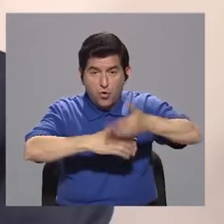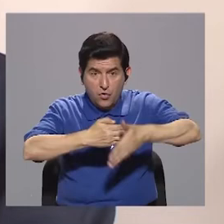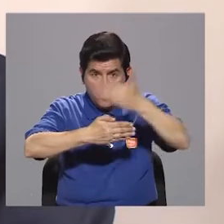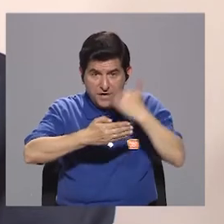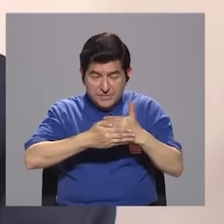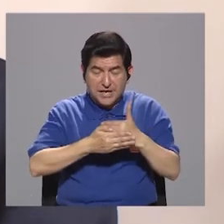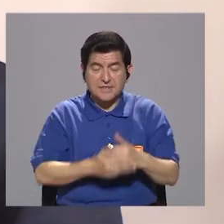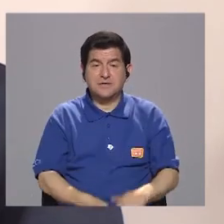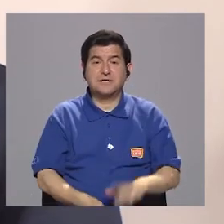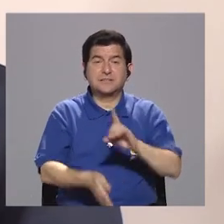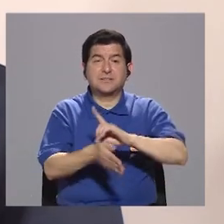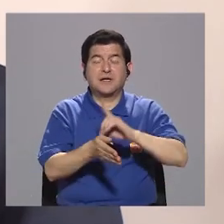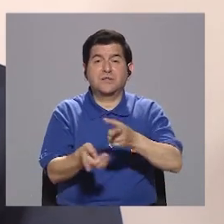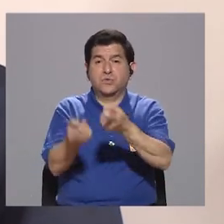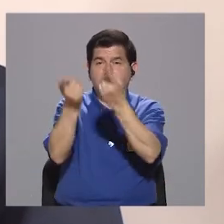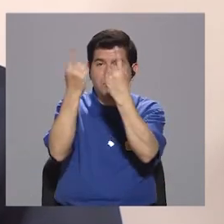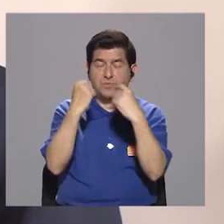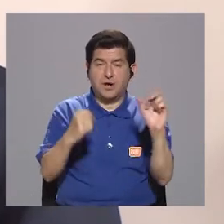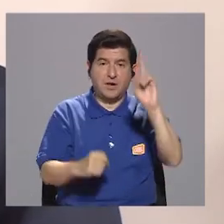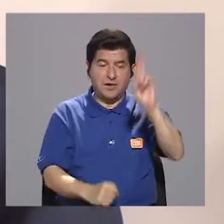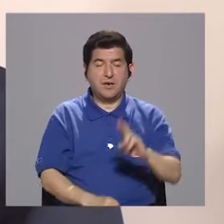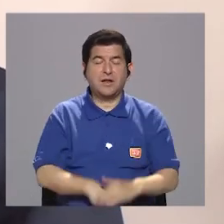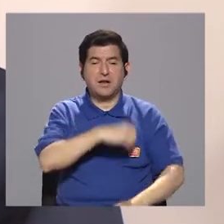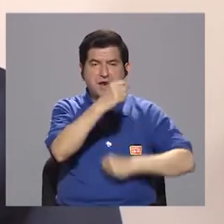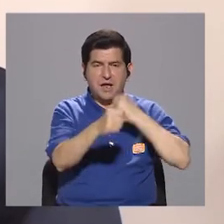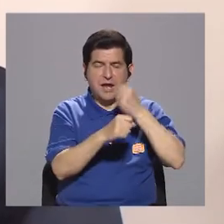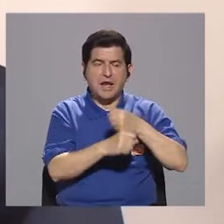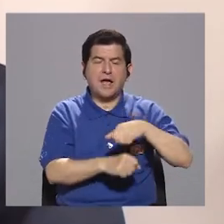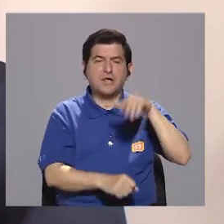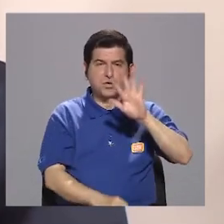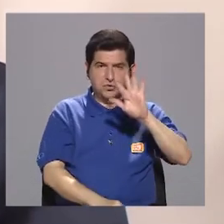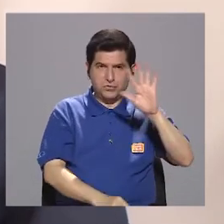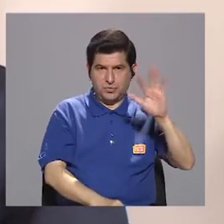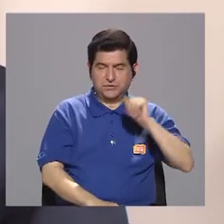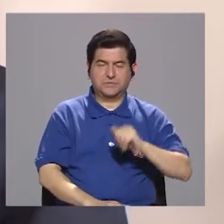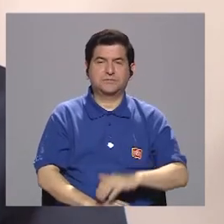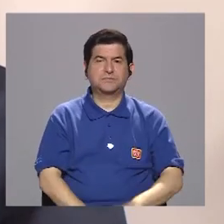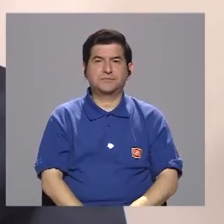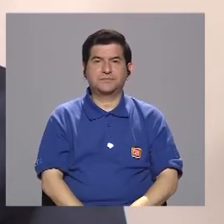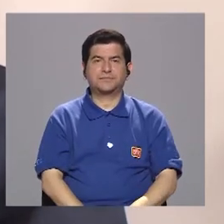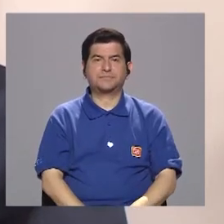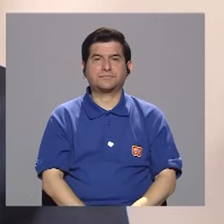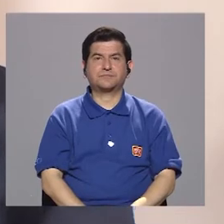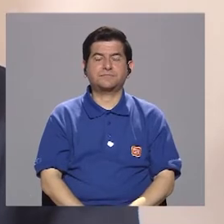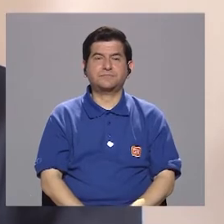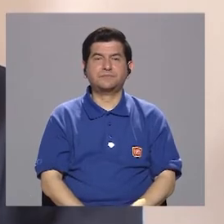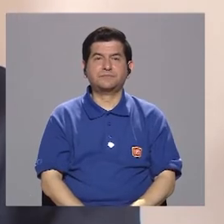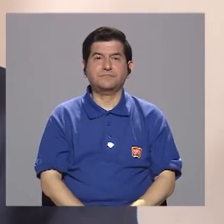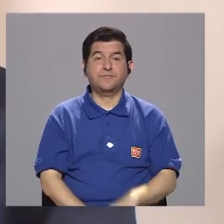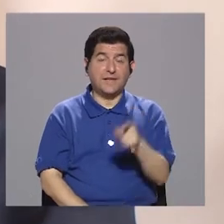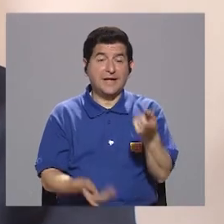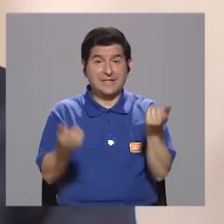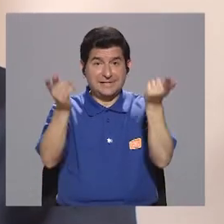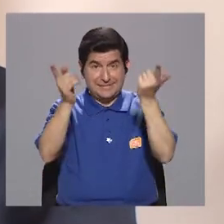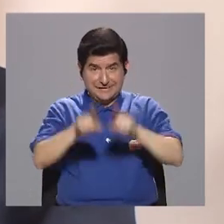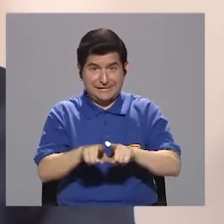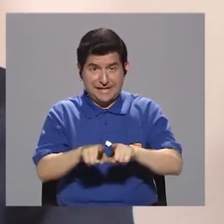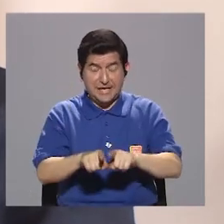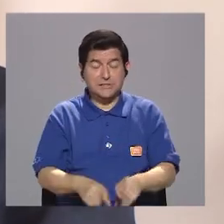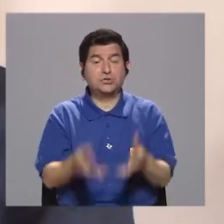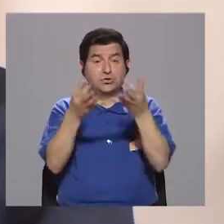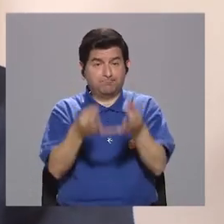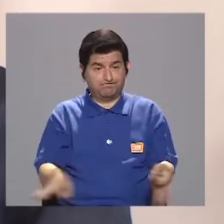el doctor para Costa Rica, cuando la revolución del 55, que la verdad que fue un hecho muy,